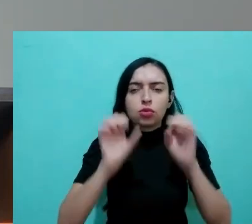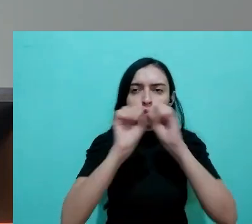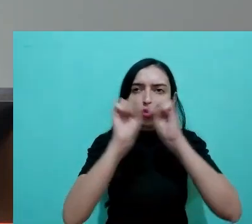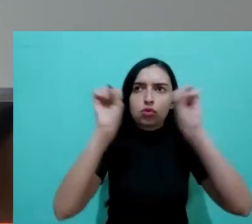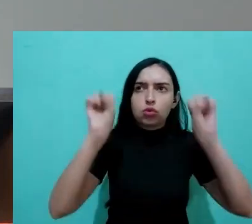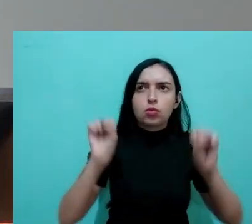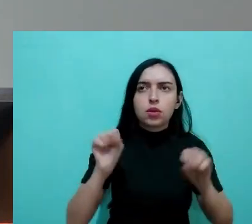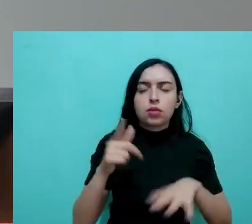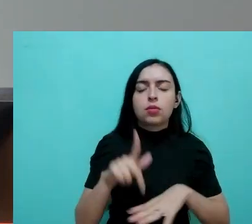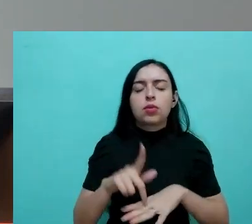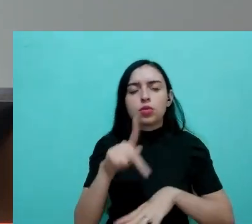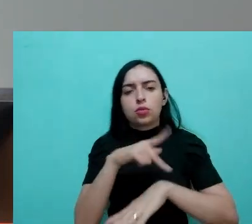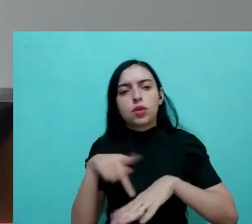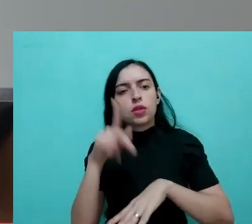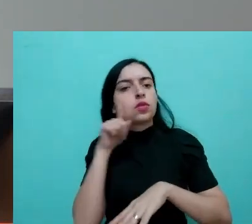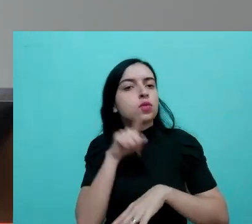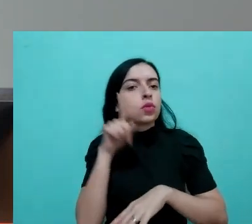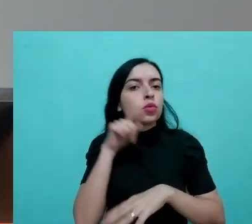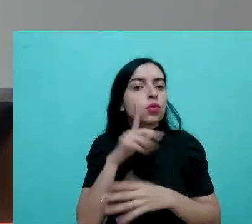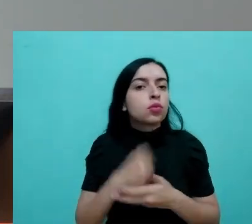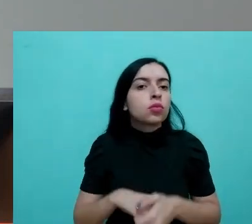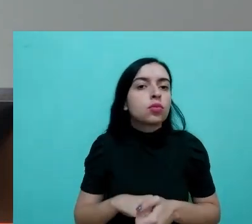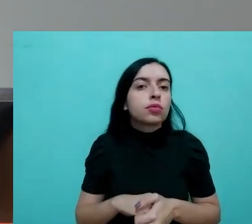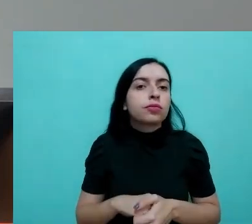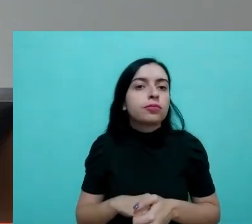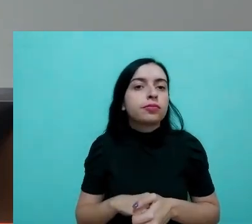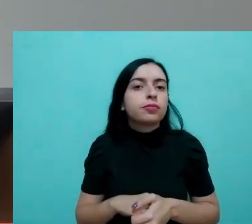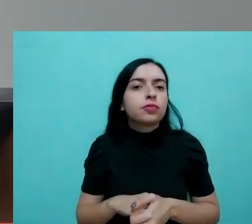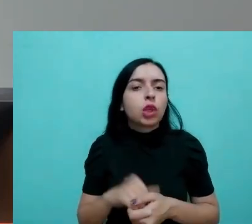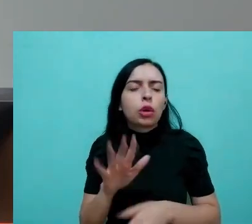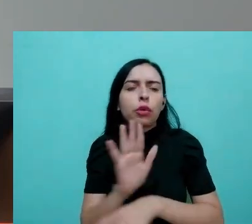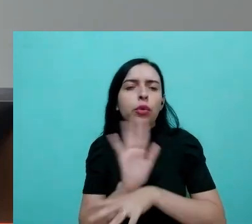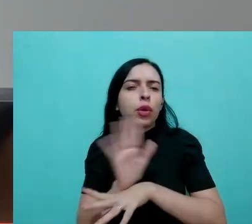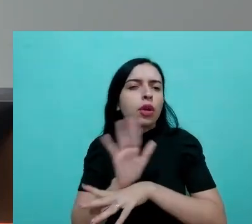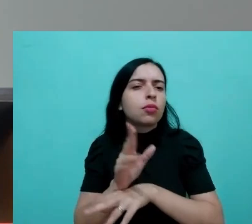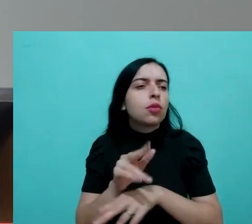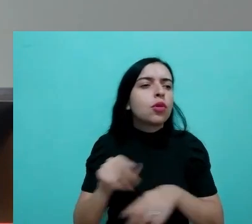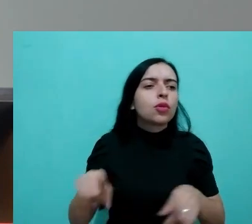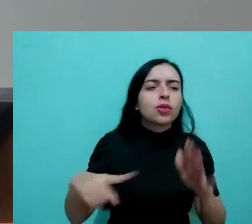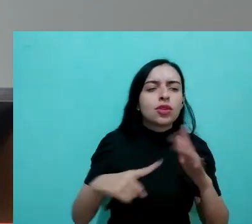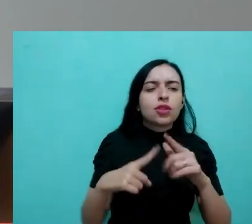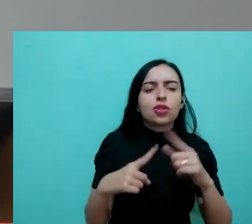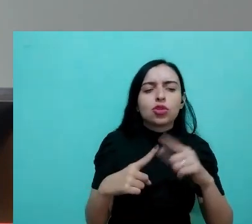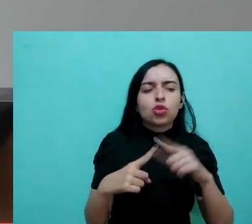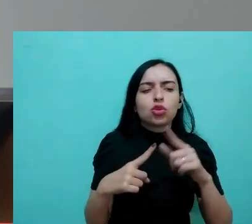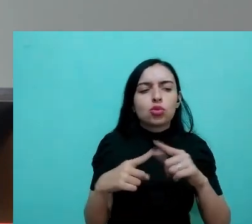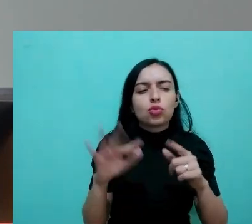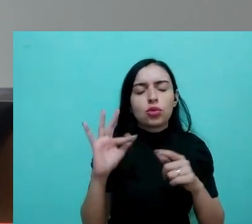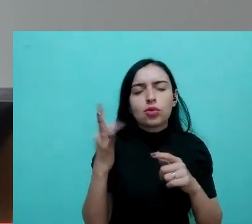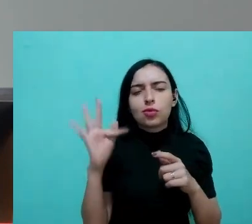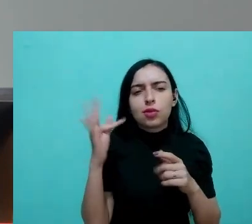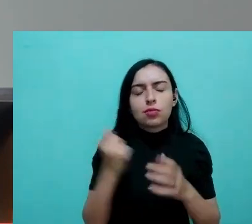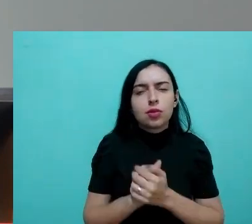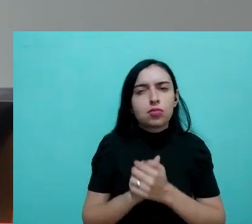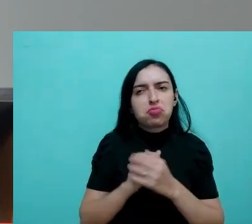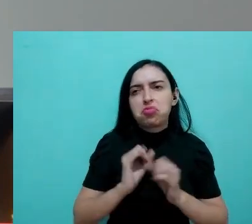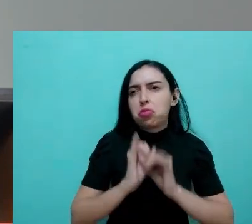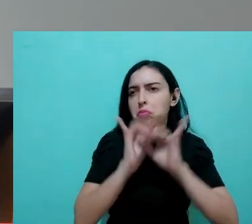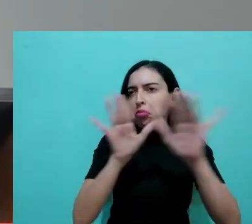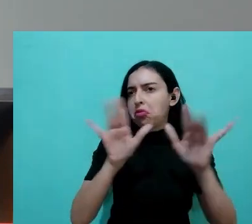Unidos. Una novela de ese tipo en Francia no sería muy exitosa.